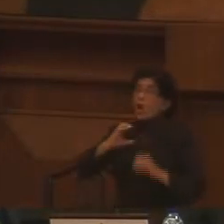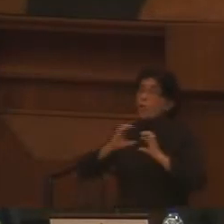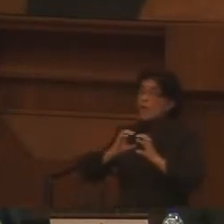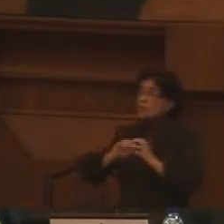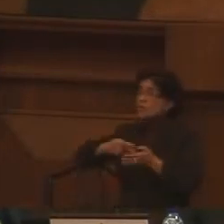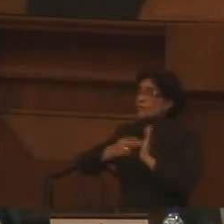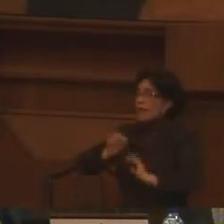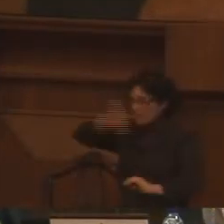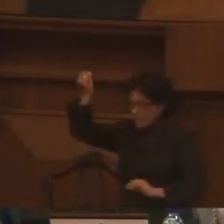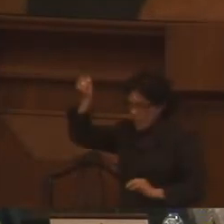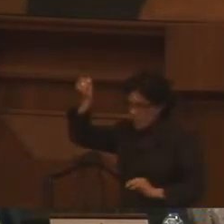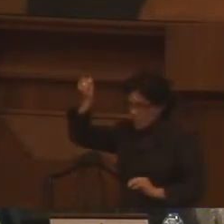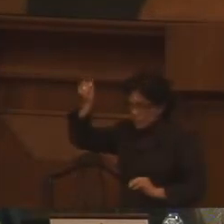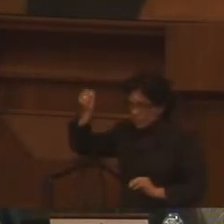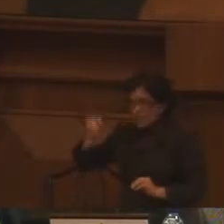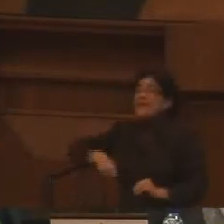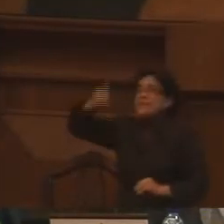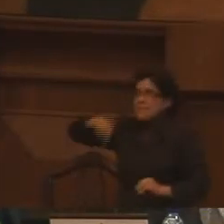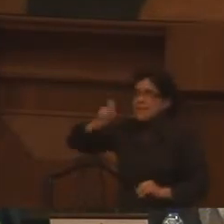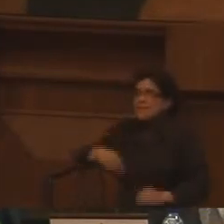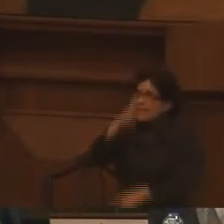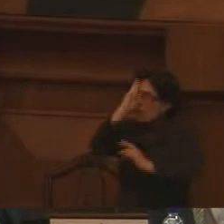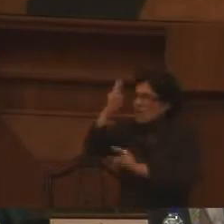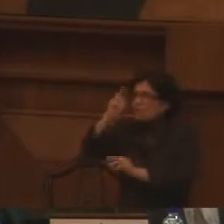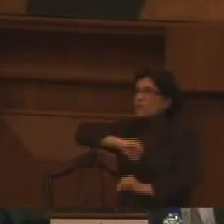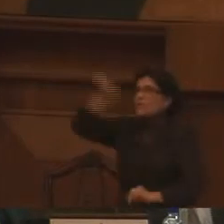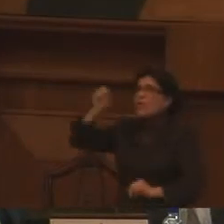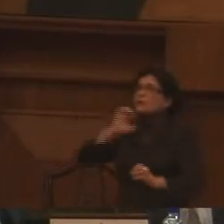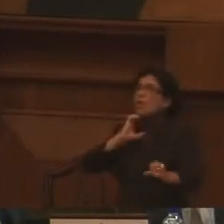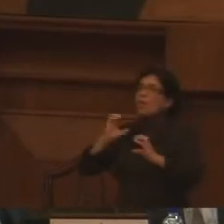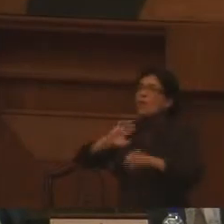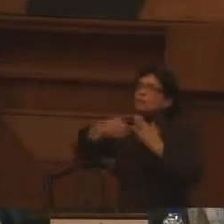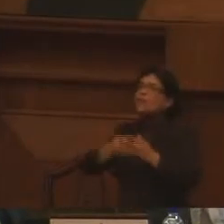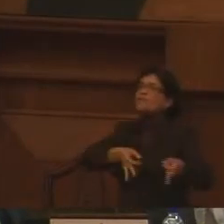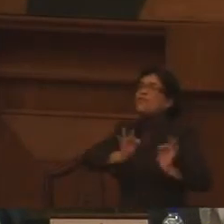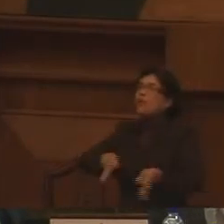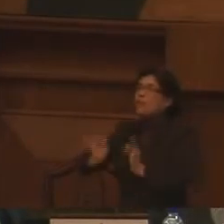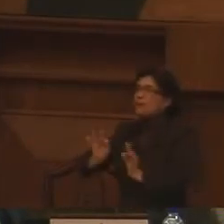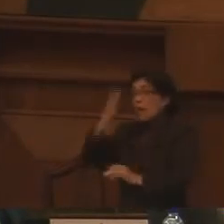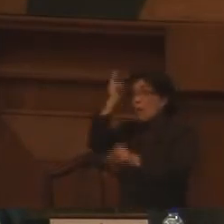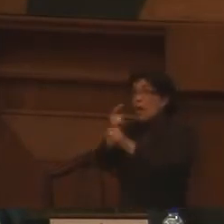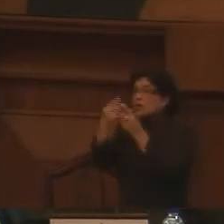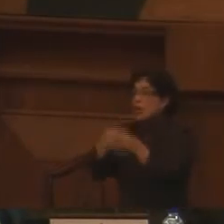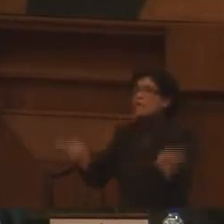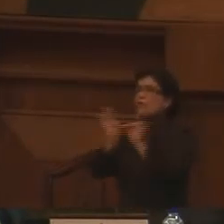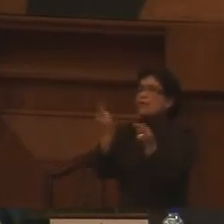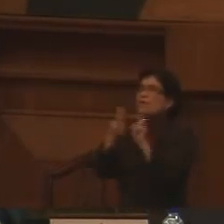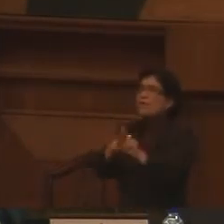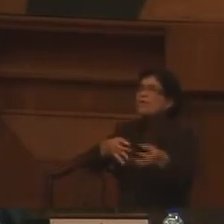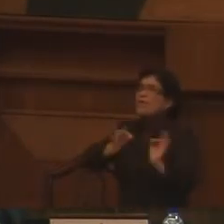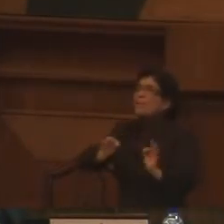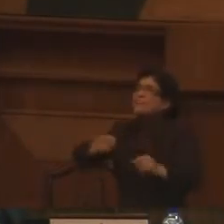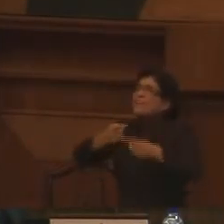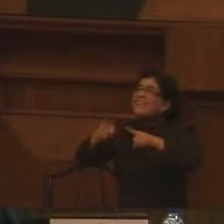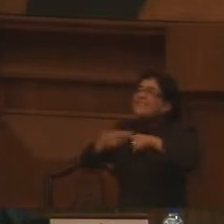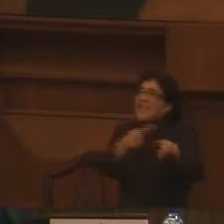Simplemente porque no convenía a intereses personales y era preferible hablar de libertades y en nombre